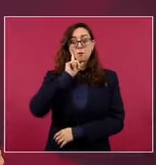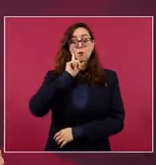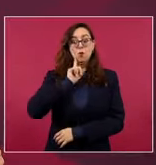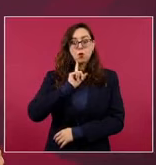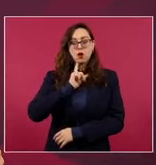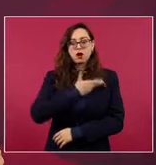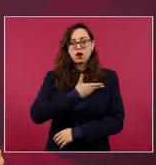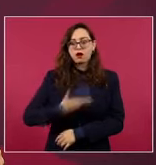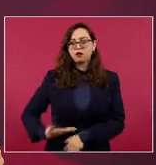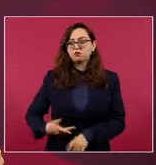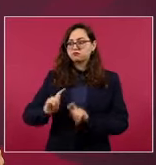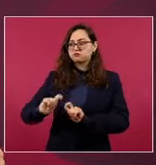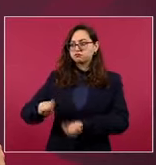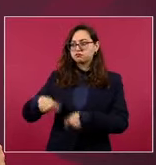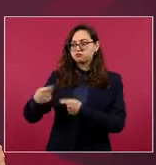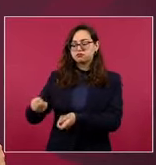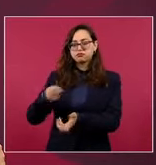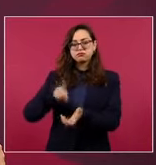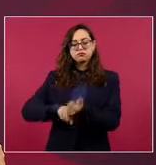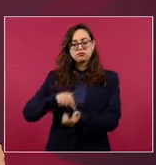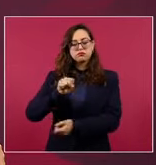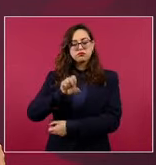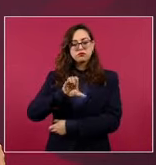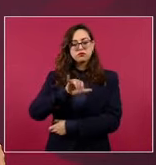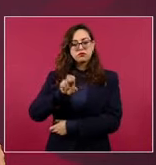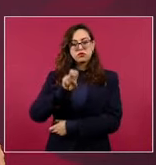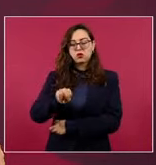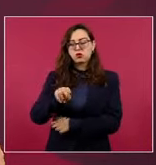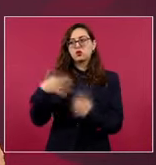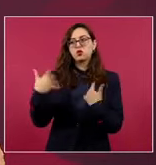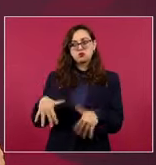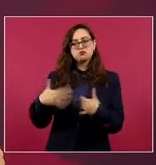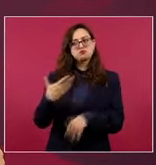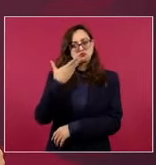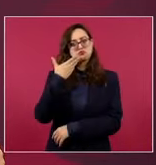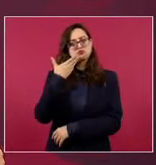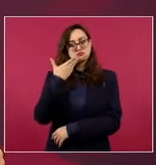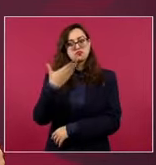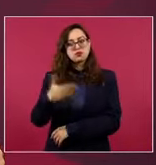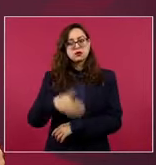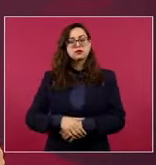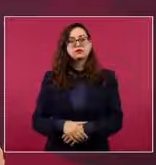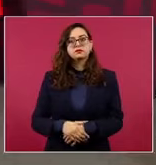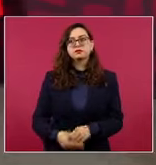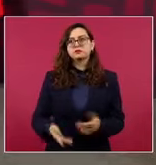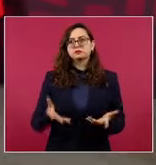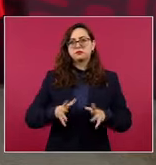una mujer va a ser presidenta de la Suprema Corte de Justicia desde